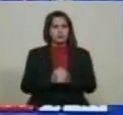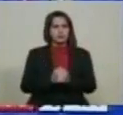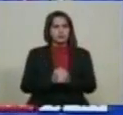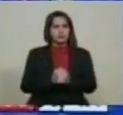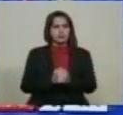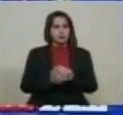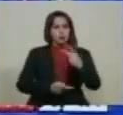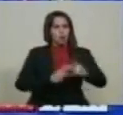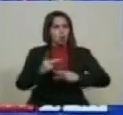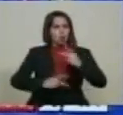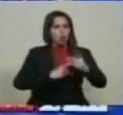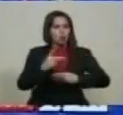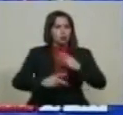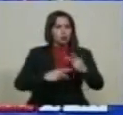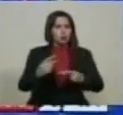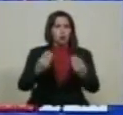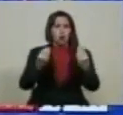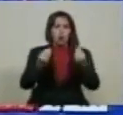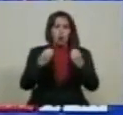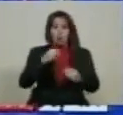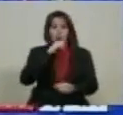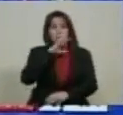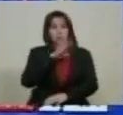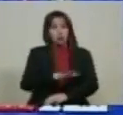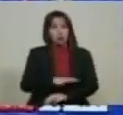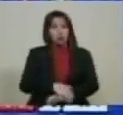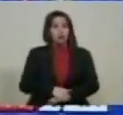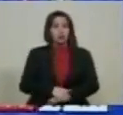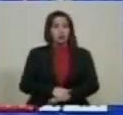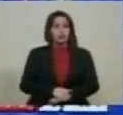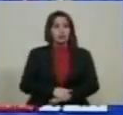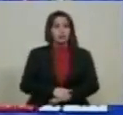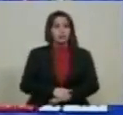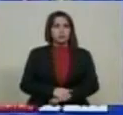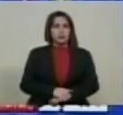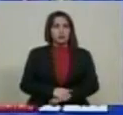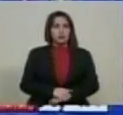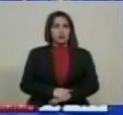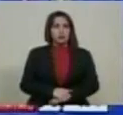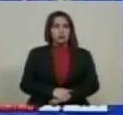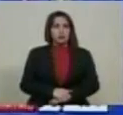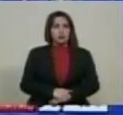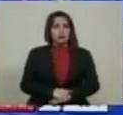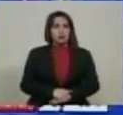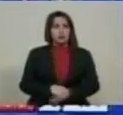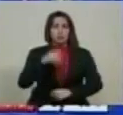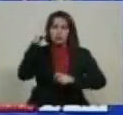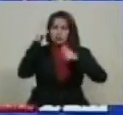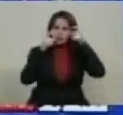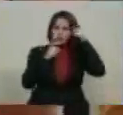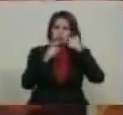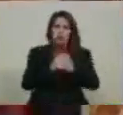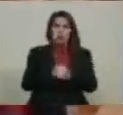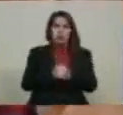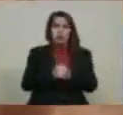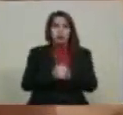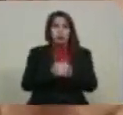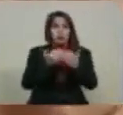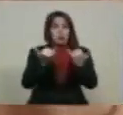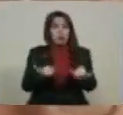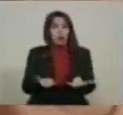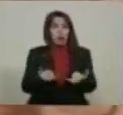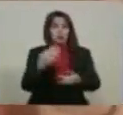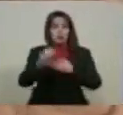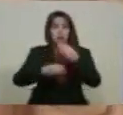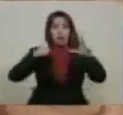de lo que va a ser un serial histórico y la película de la vida de nuestro comandante Hugo Chávez, que muy pronto se va a